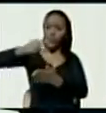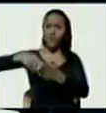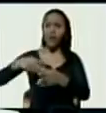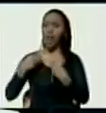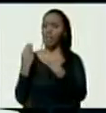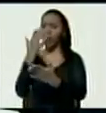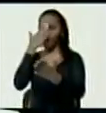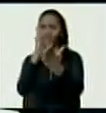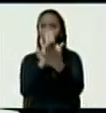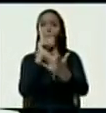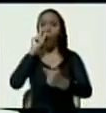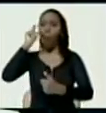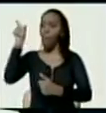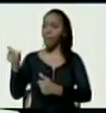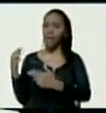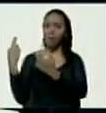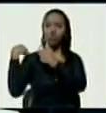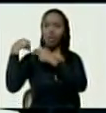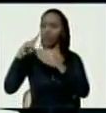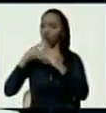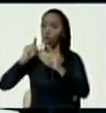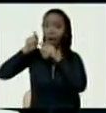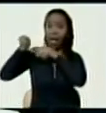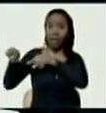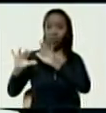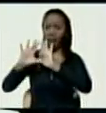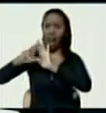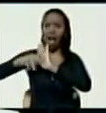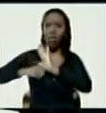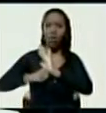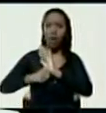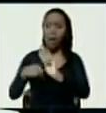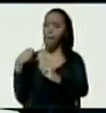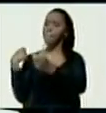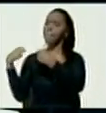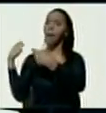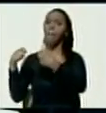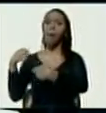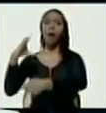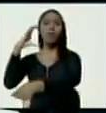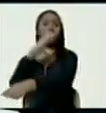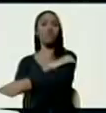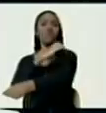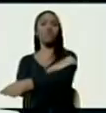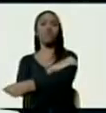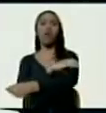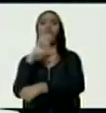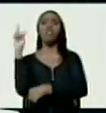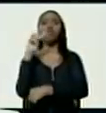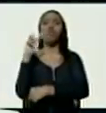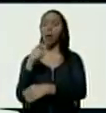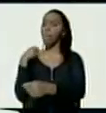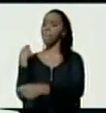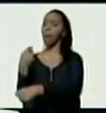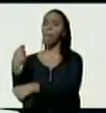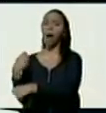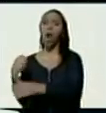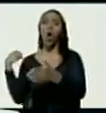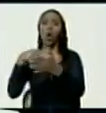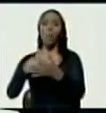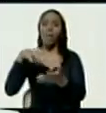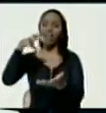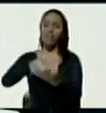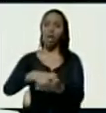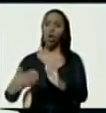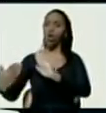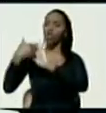Rafael Ramírez, todos estos ladrones financian a la oposición venezolana, financian los golpes de Estado contra